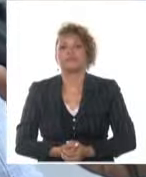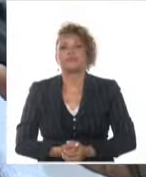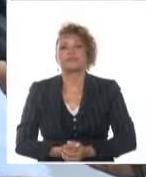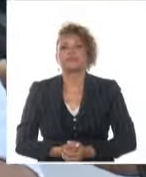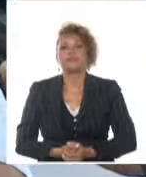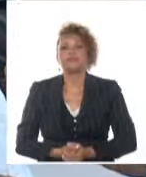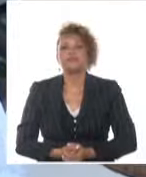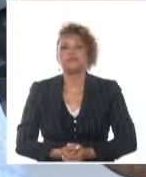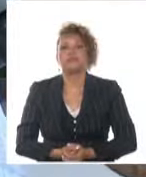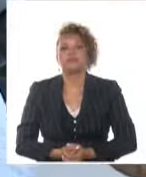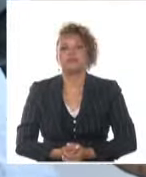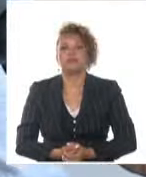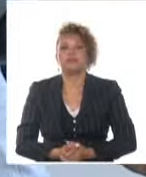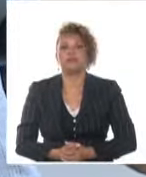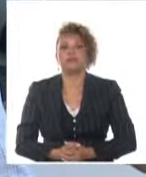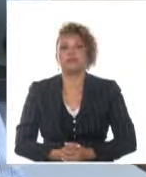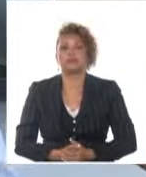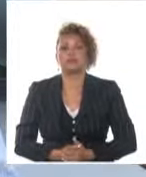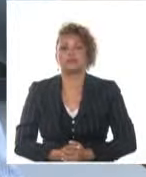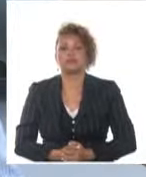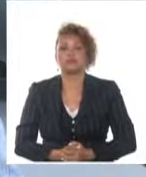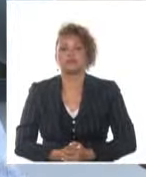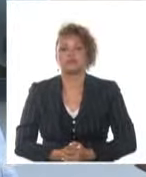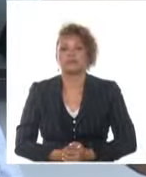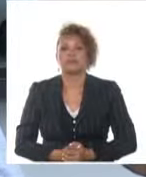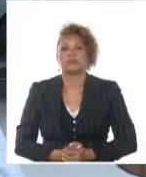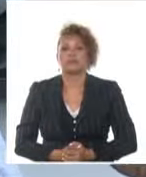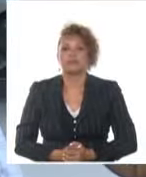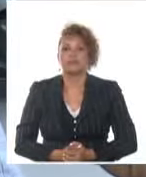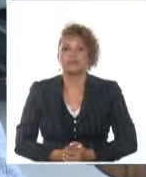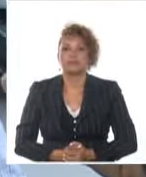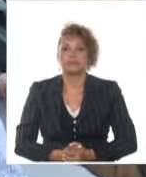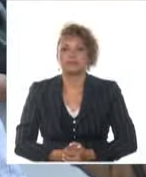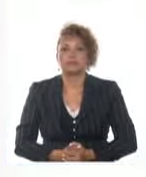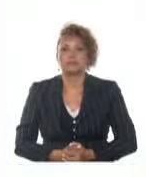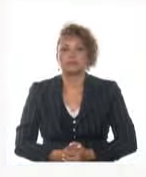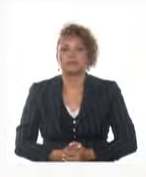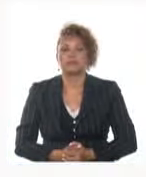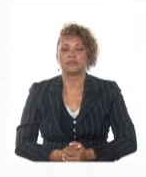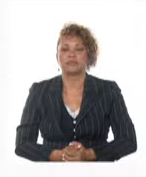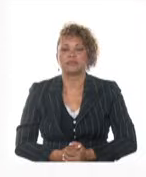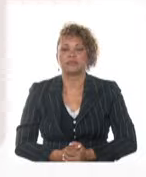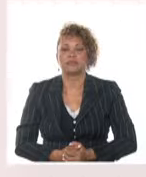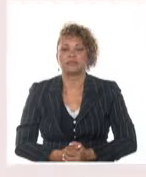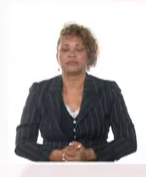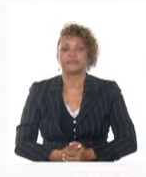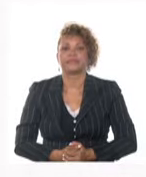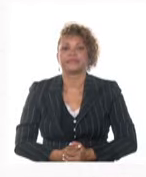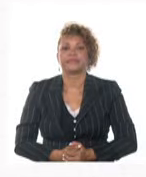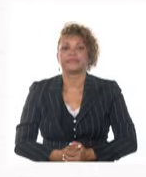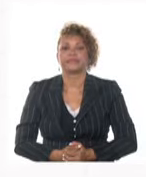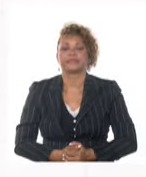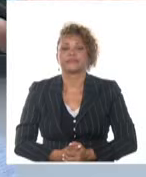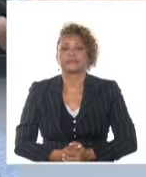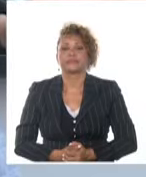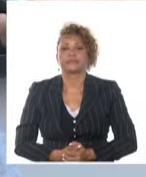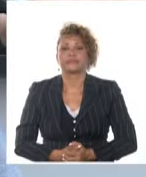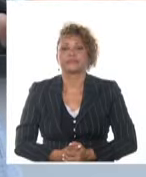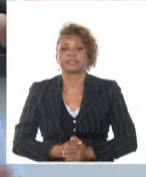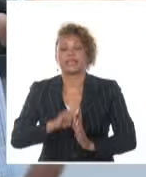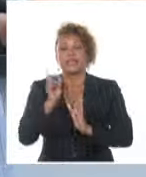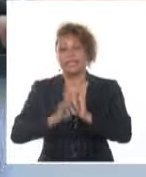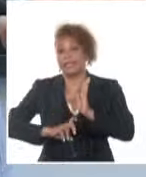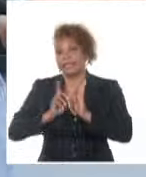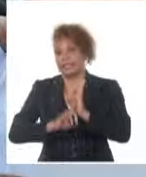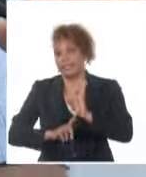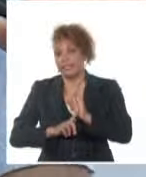máxima demanda, y reducir al máximo la afectación en el horario de la madrugada. Por la oferta que tenemos de electricidad